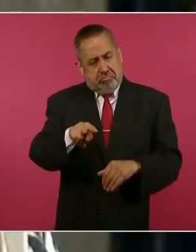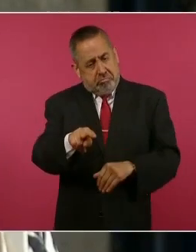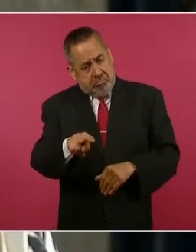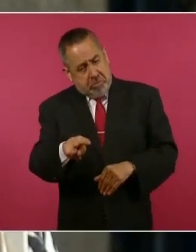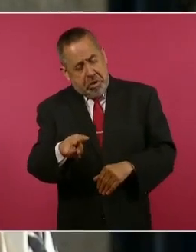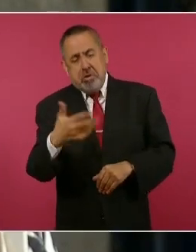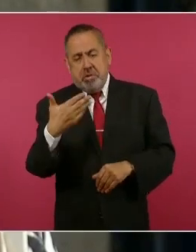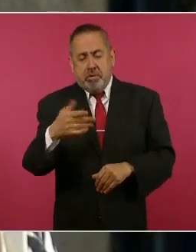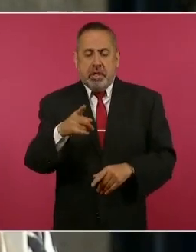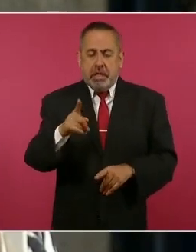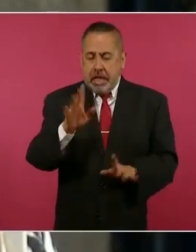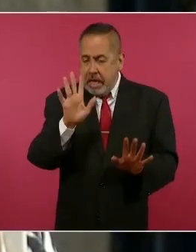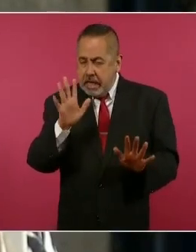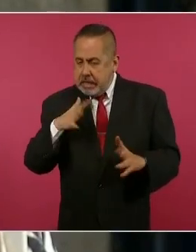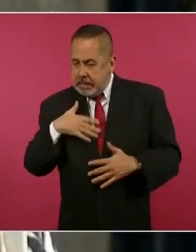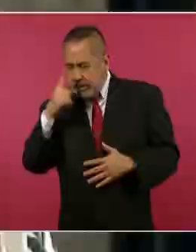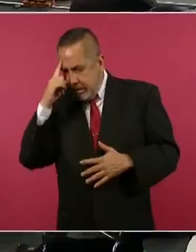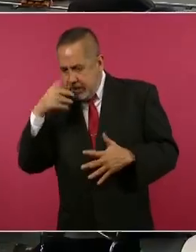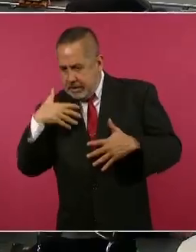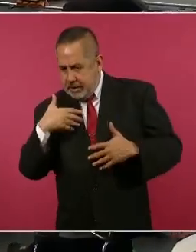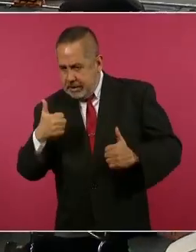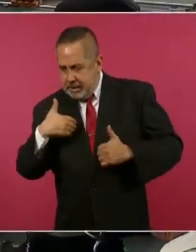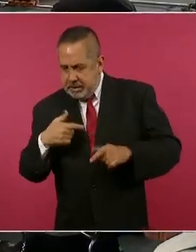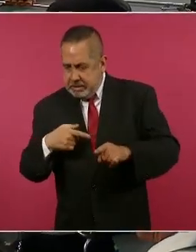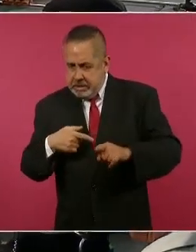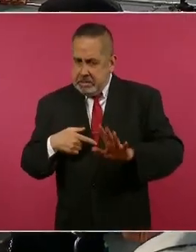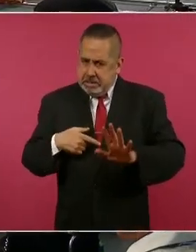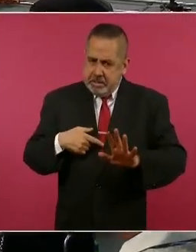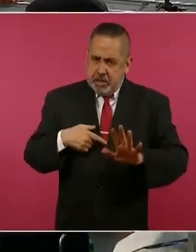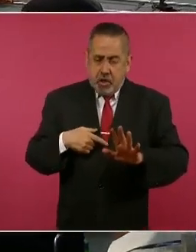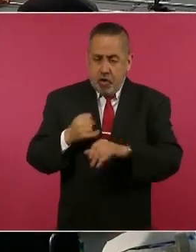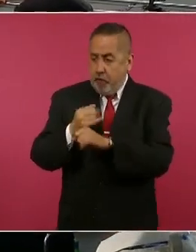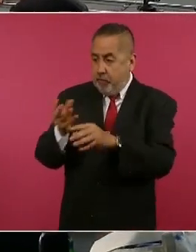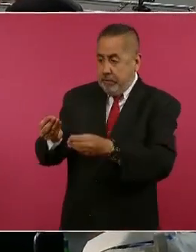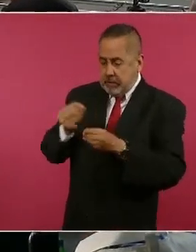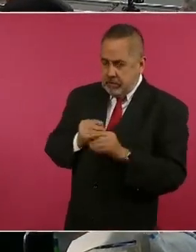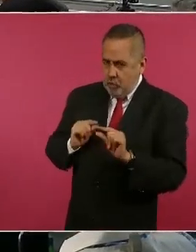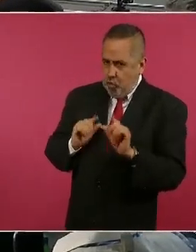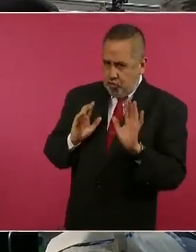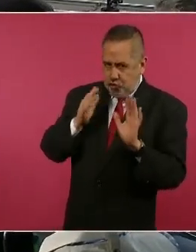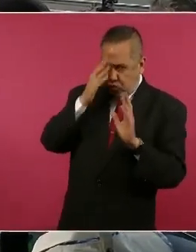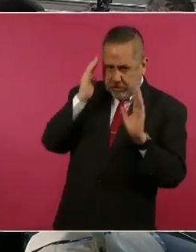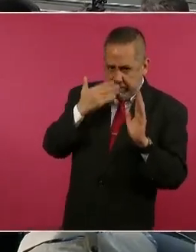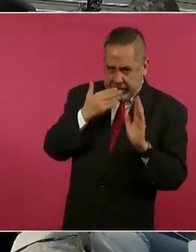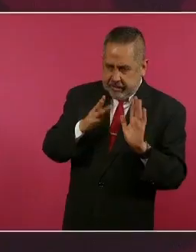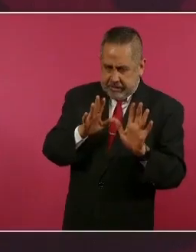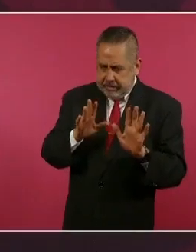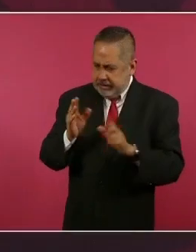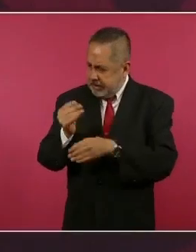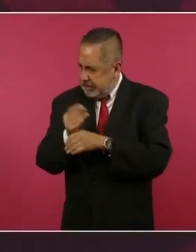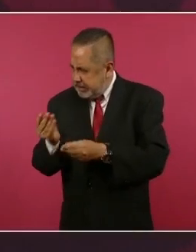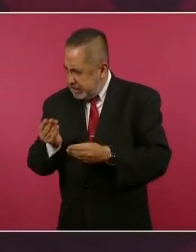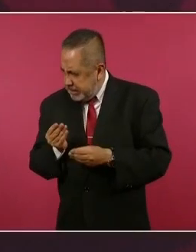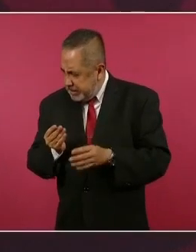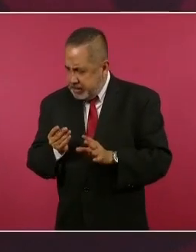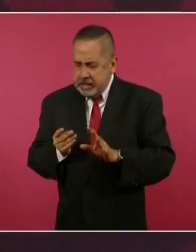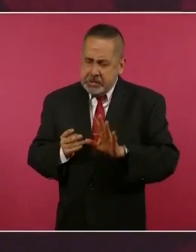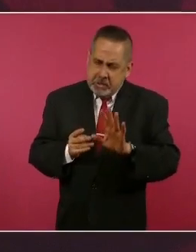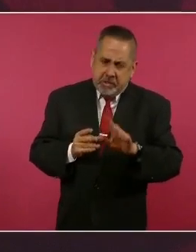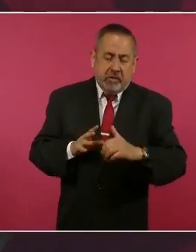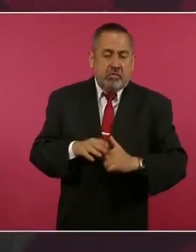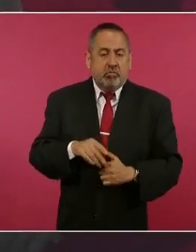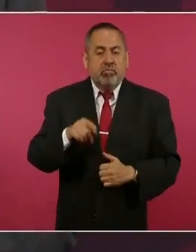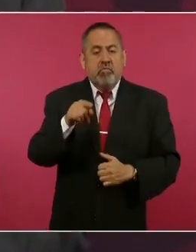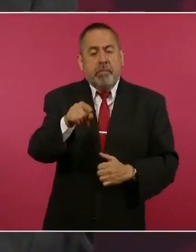porque según entiendo, por la poca información que tengo,